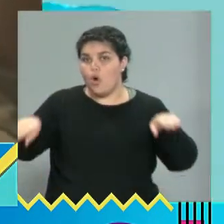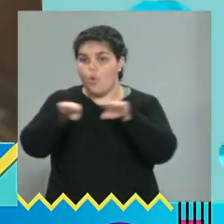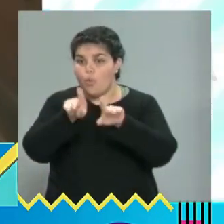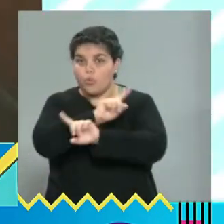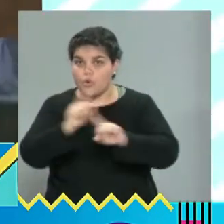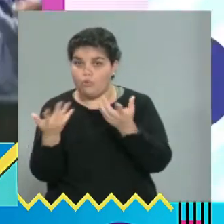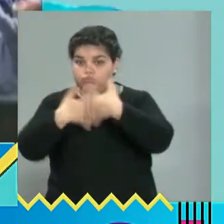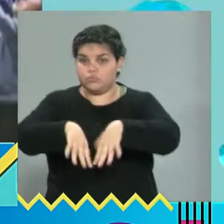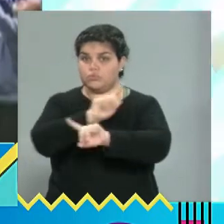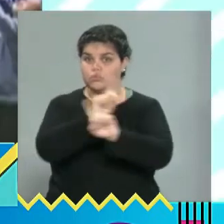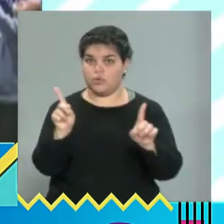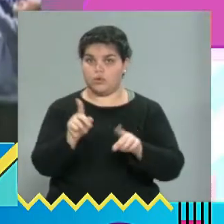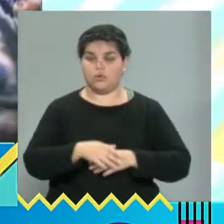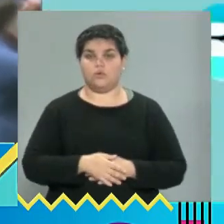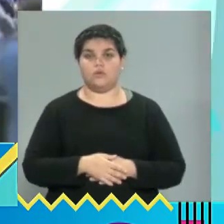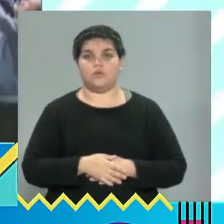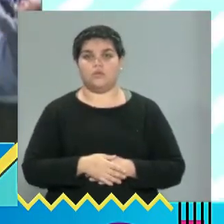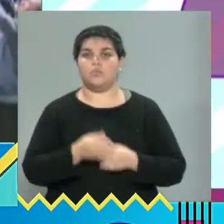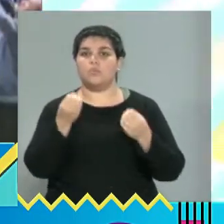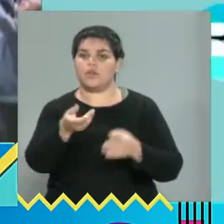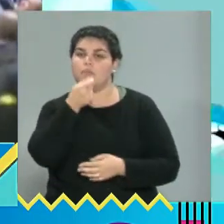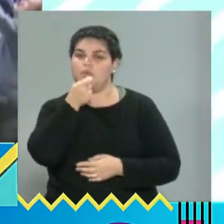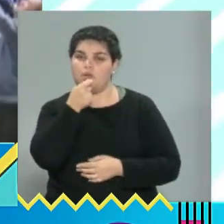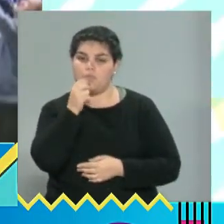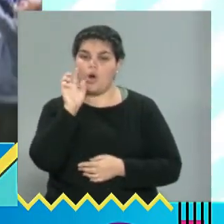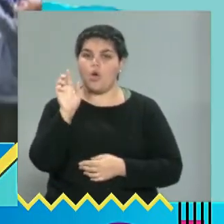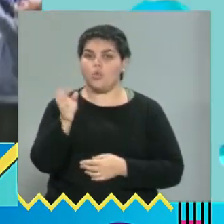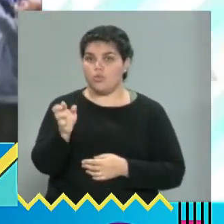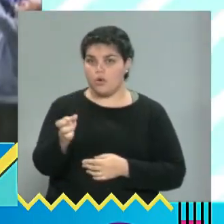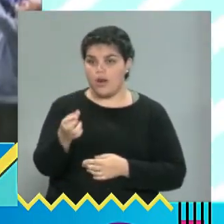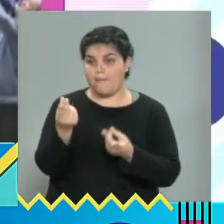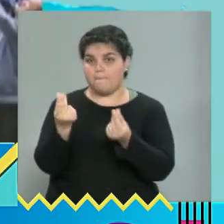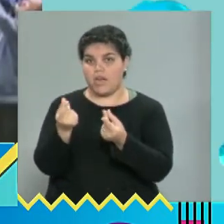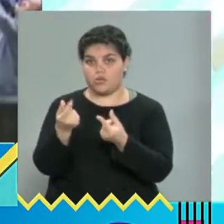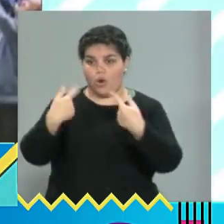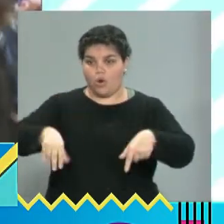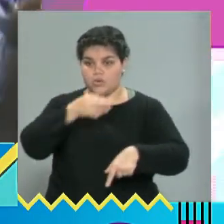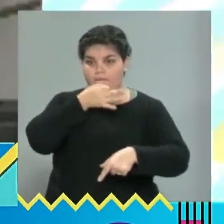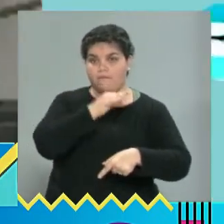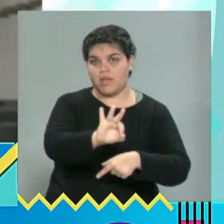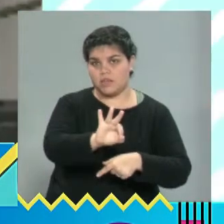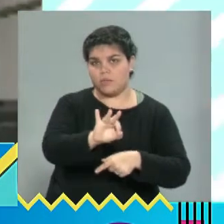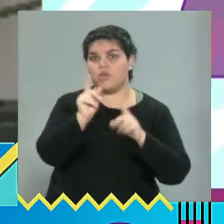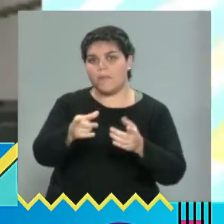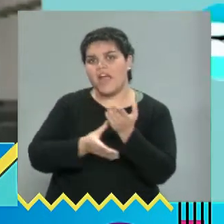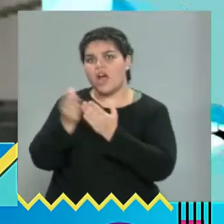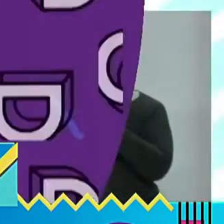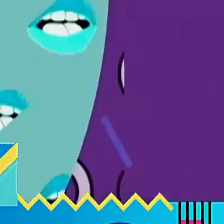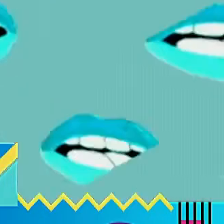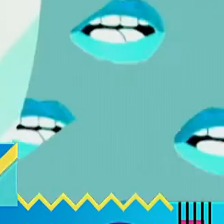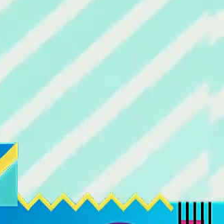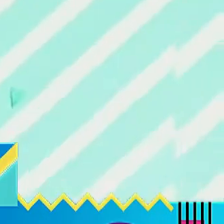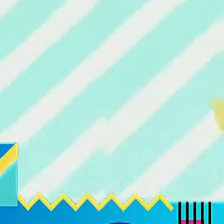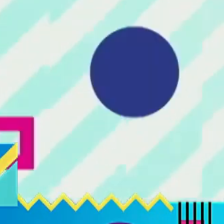Porque si a vos te sube el dólar, es decir, el precio por el cual vendés tus productos, pero a su vez te suben los costos, es decir,